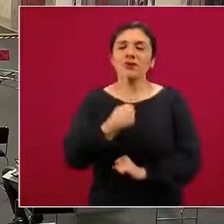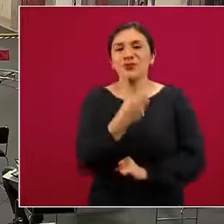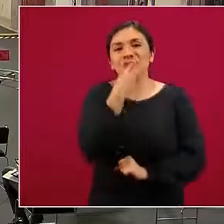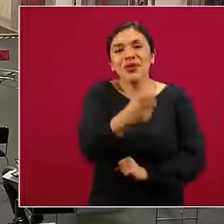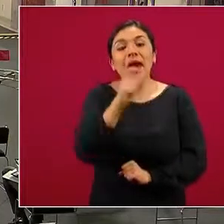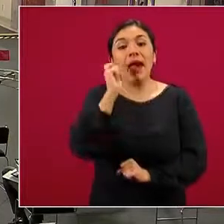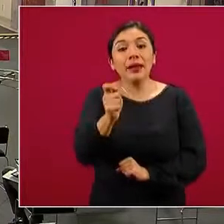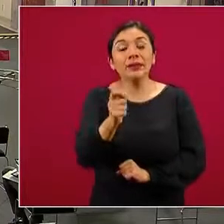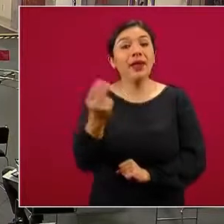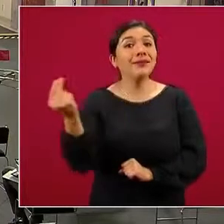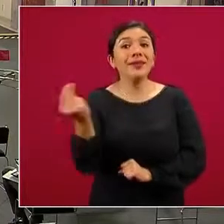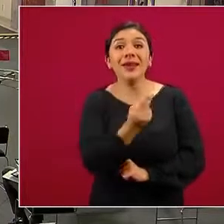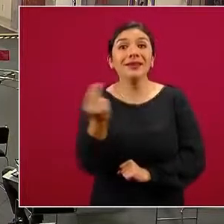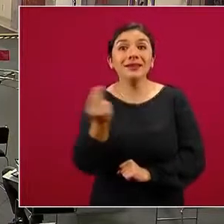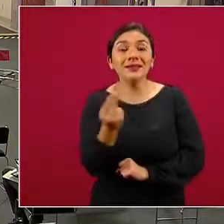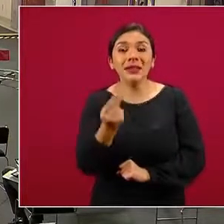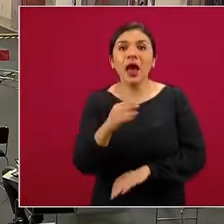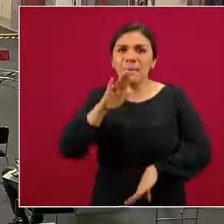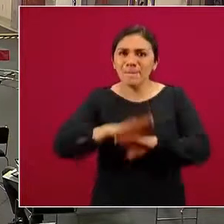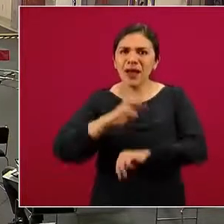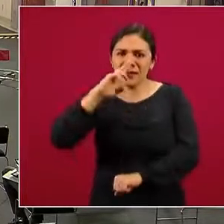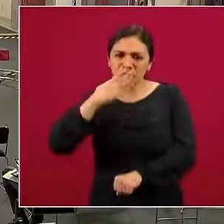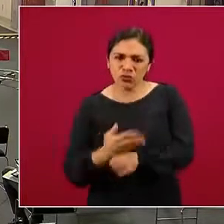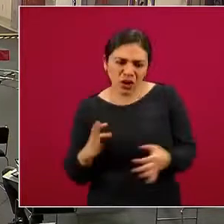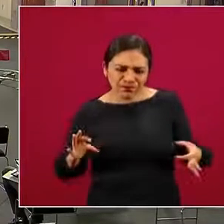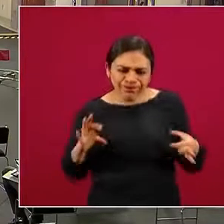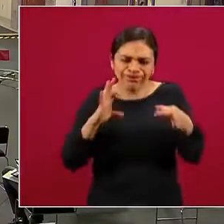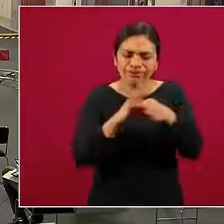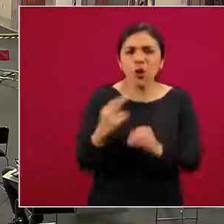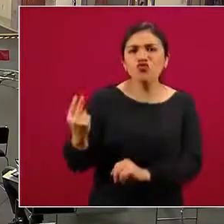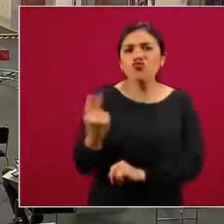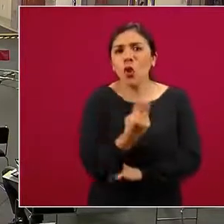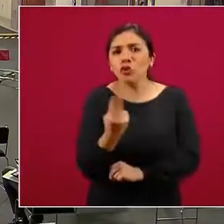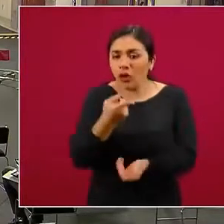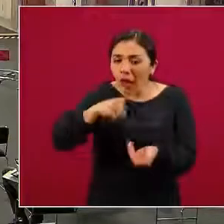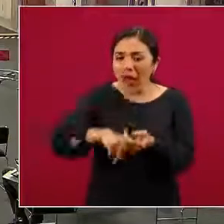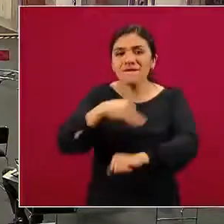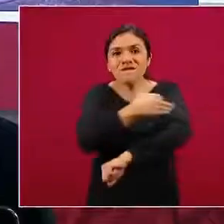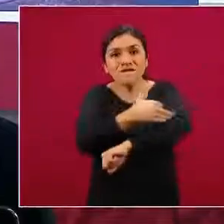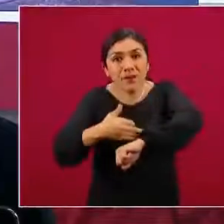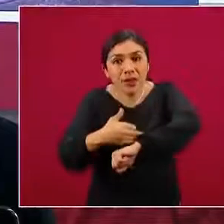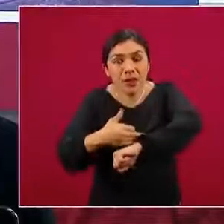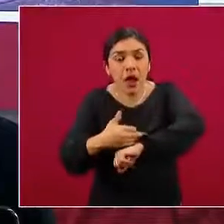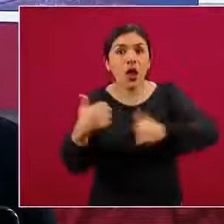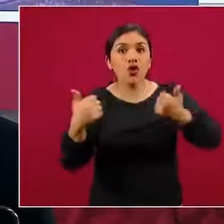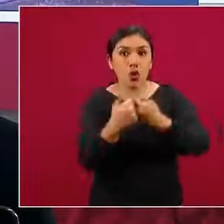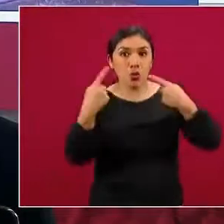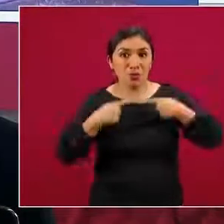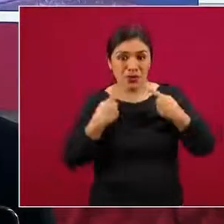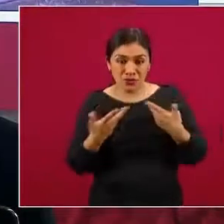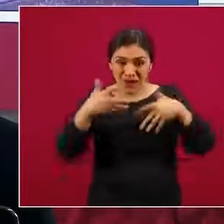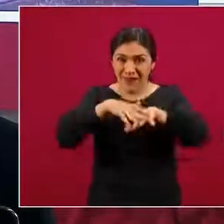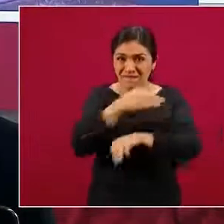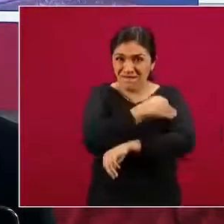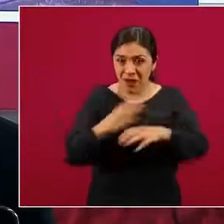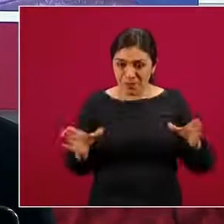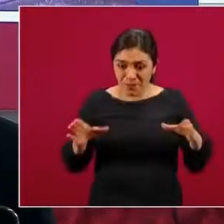hablamos que se necesita una corresponsabilidad en la familia, entre los miembros de la